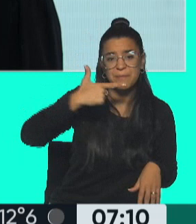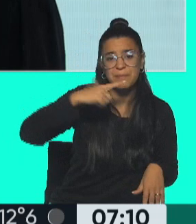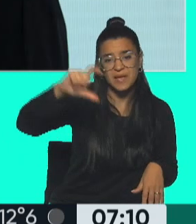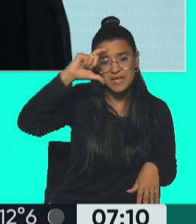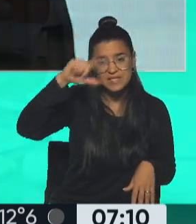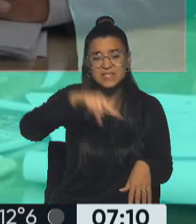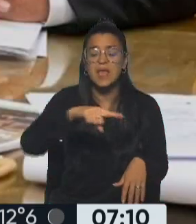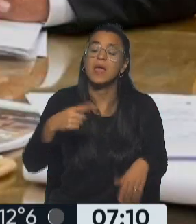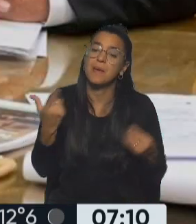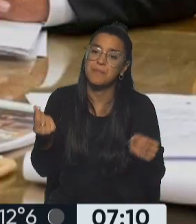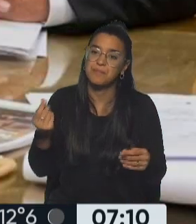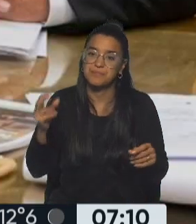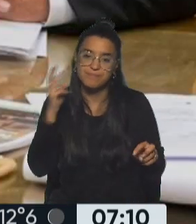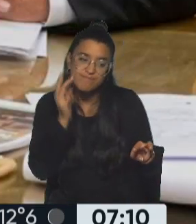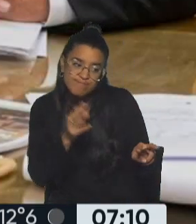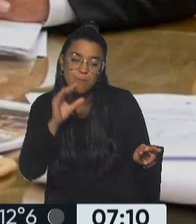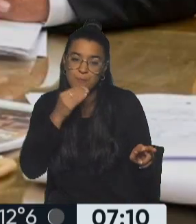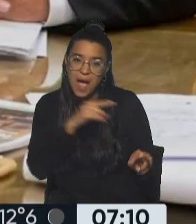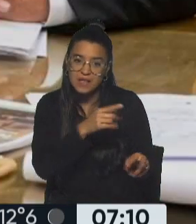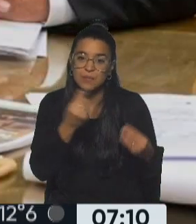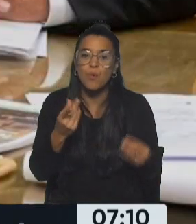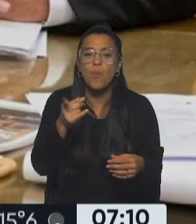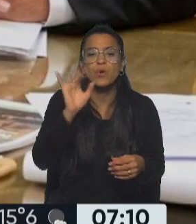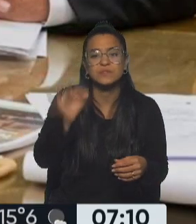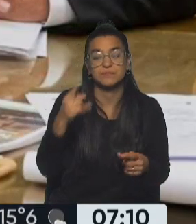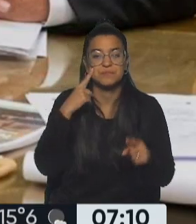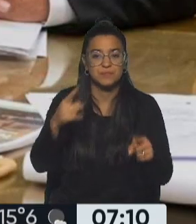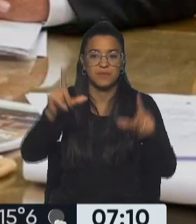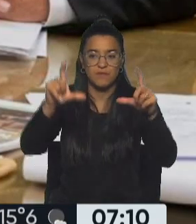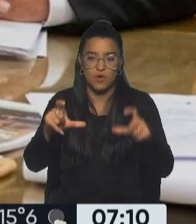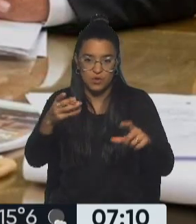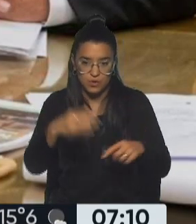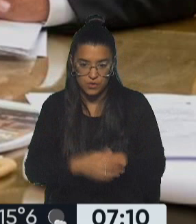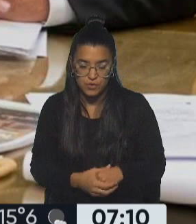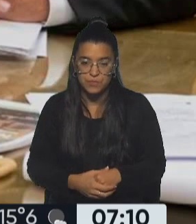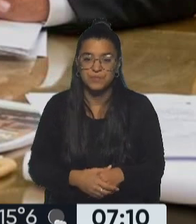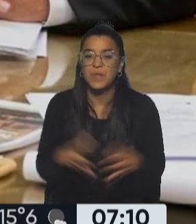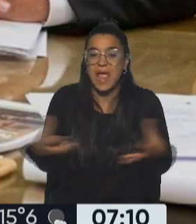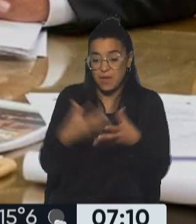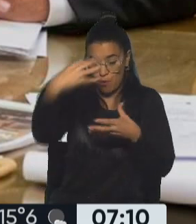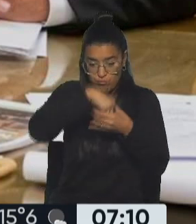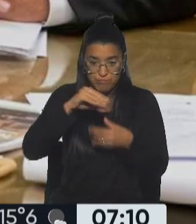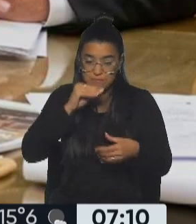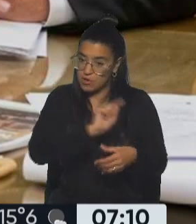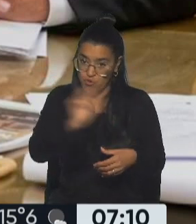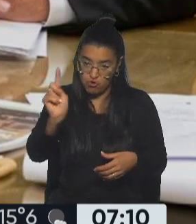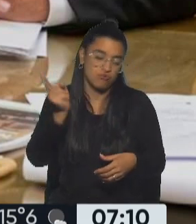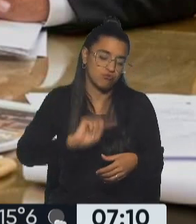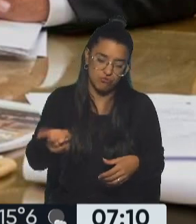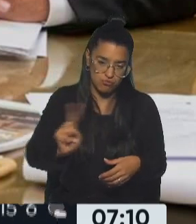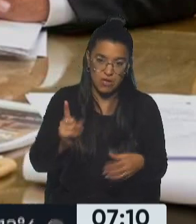la mirada de Sergio massa hace rato porque porque vos te acordás que cuando ahí está ahí la podemos ver la foto es de su equipo digamos no